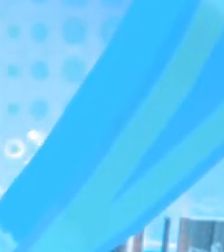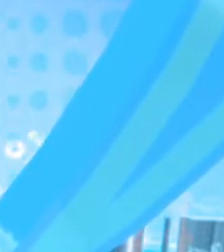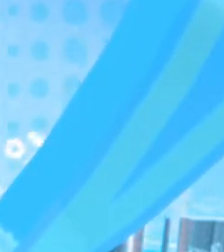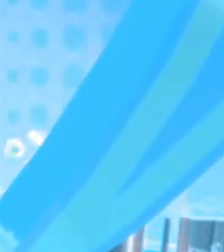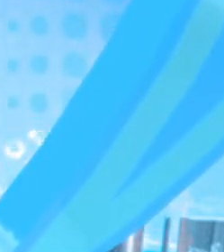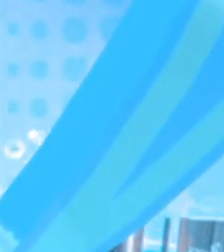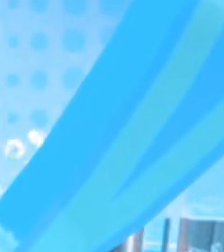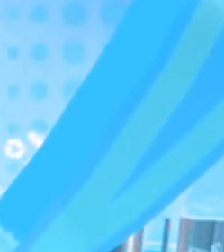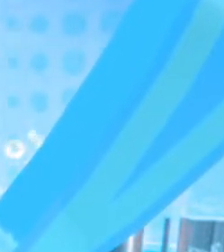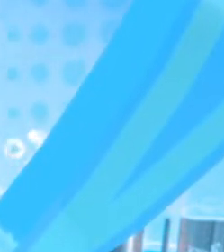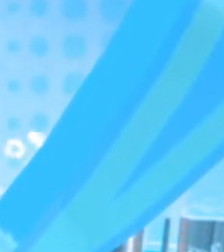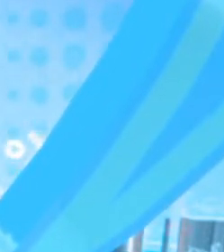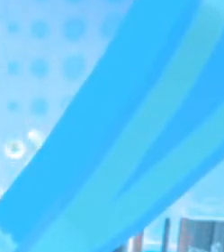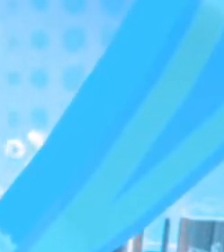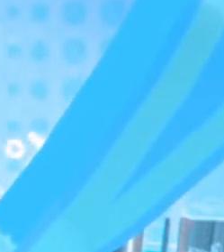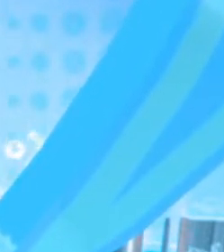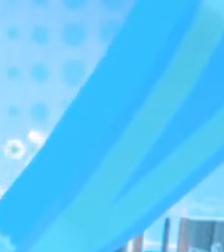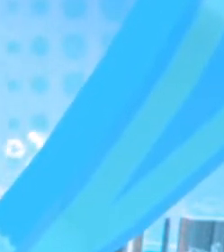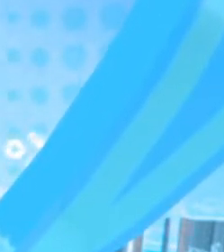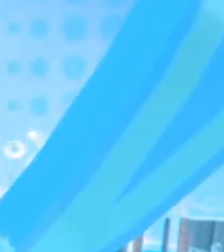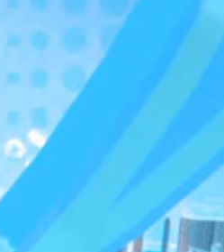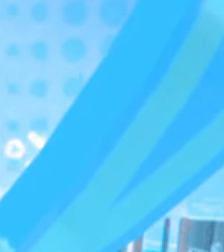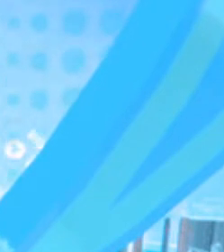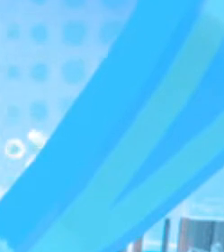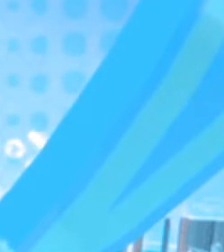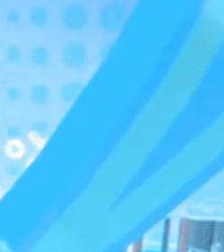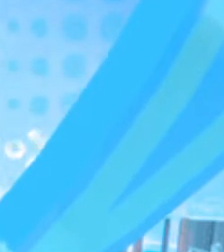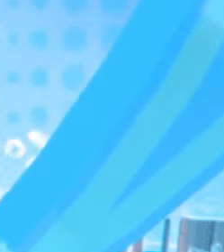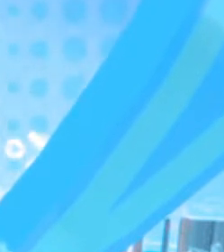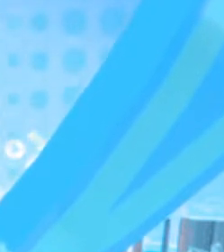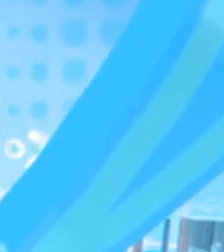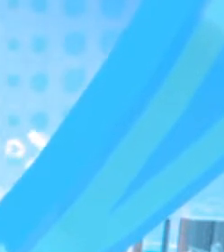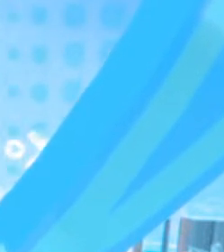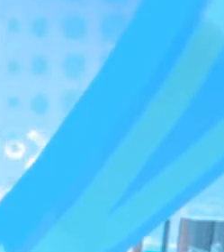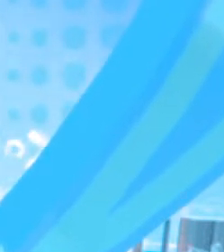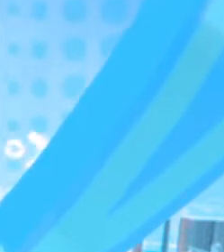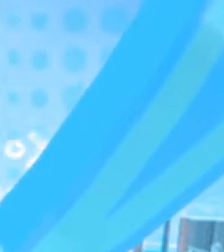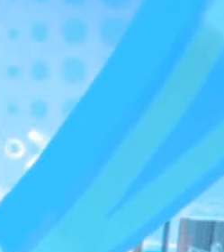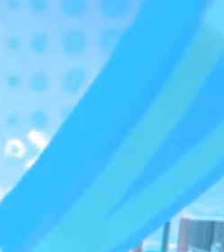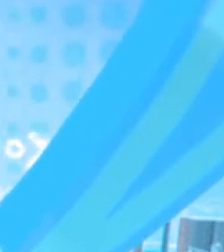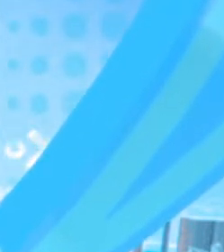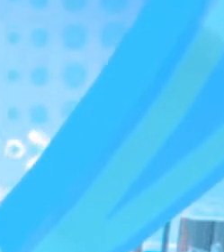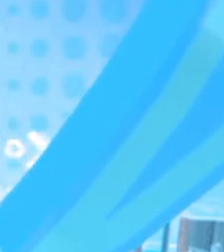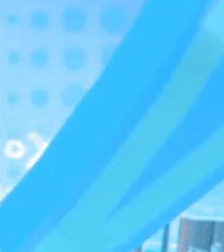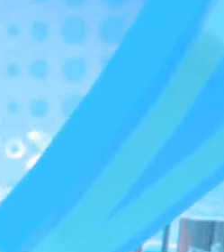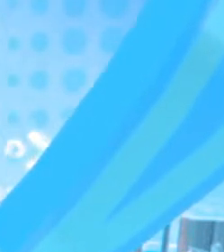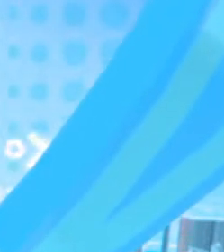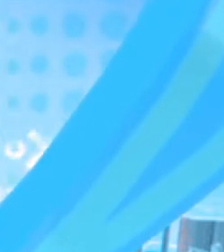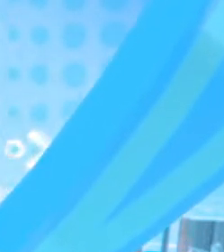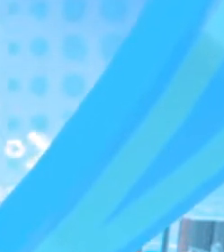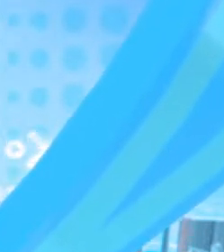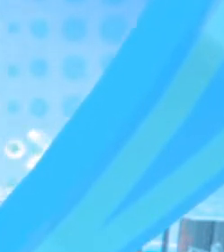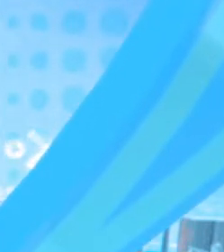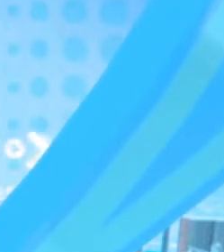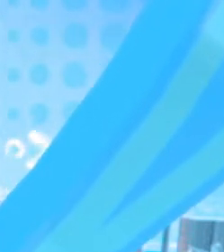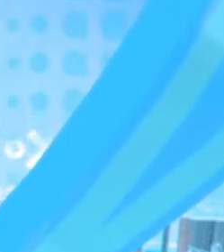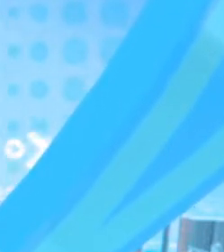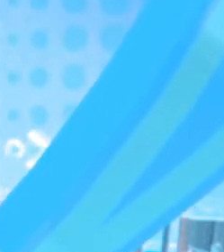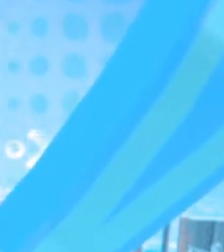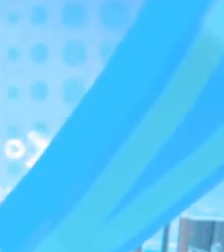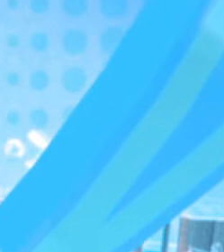está en 598 colones con 8 céntimos, mientras que la venta se cotiza en 602 colones con 63